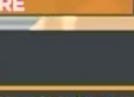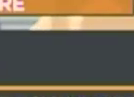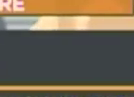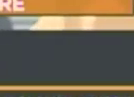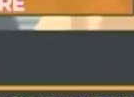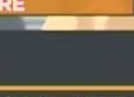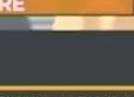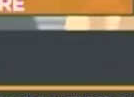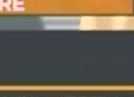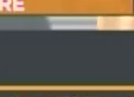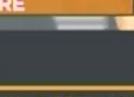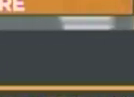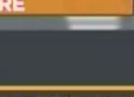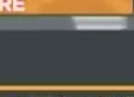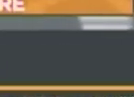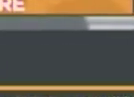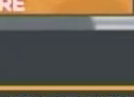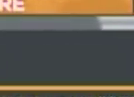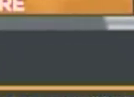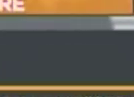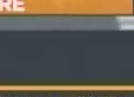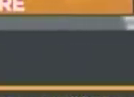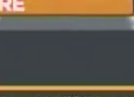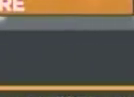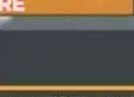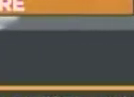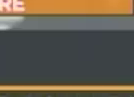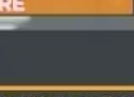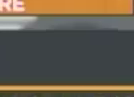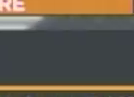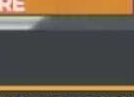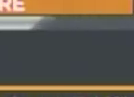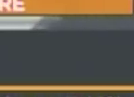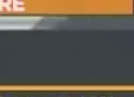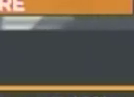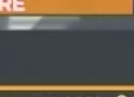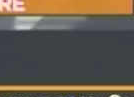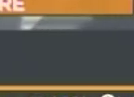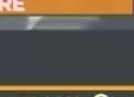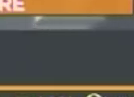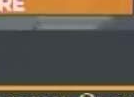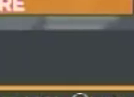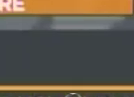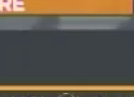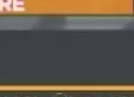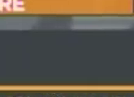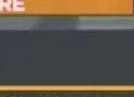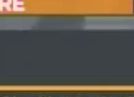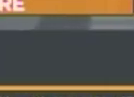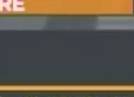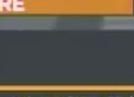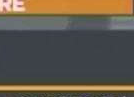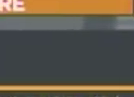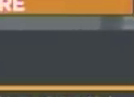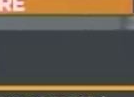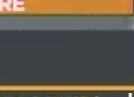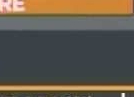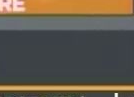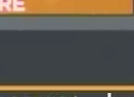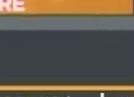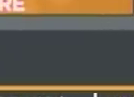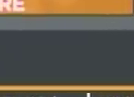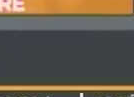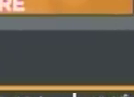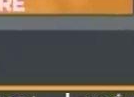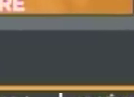nuestro corazón homenaje al comandante Hugo Chávez Frías, comandante de la Revolución Bolivariana. Por algo el comandante